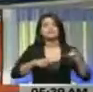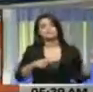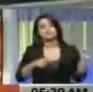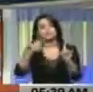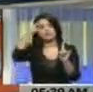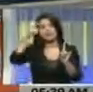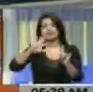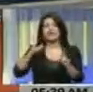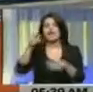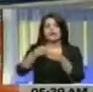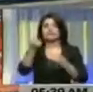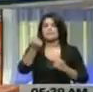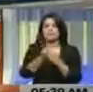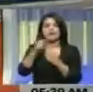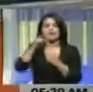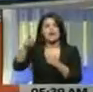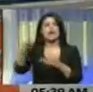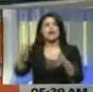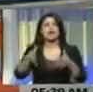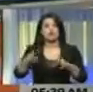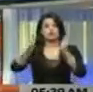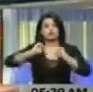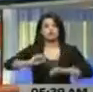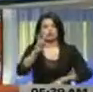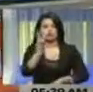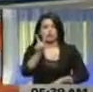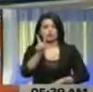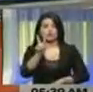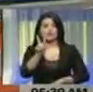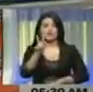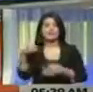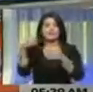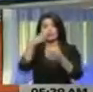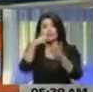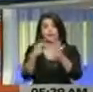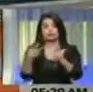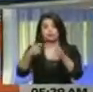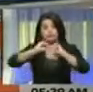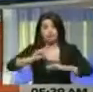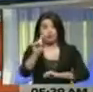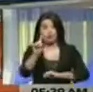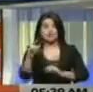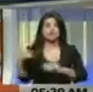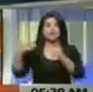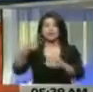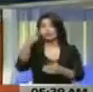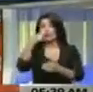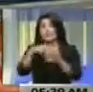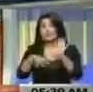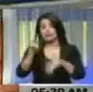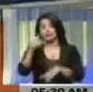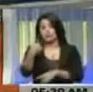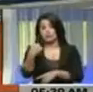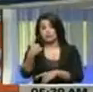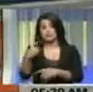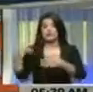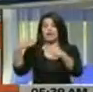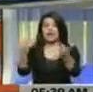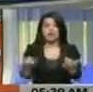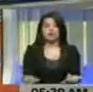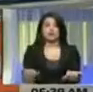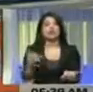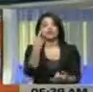ganamos 2 medallas, Adriana Carmona e Israel Rubio, luego una medalla en 2008, otra medalla en 2012 y ahora 2 preseas y todavía no se ha terminado